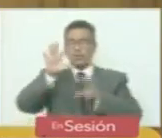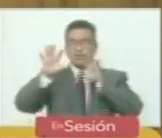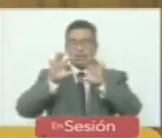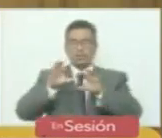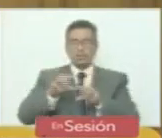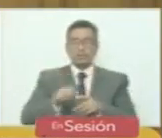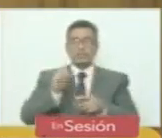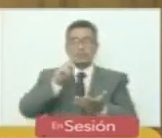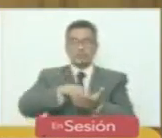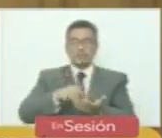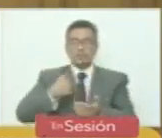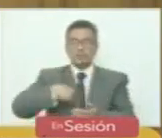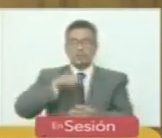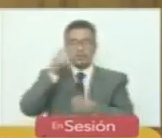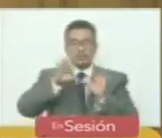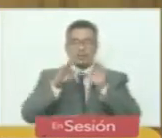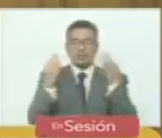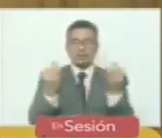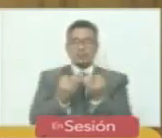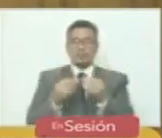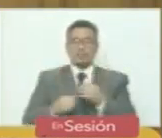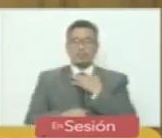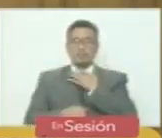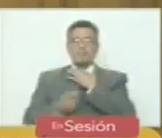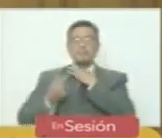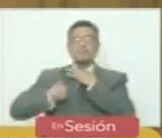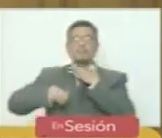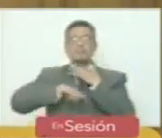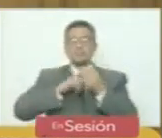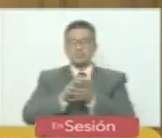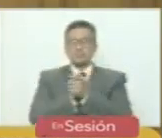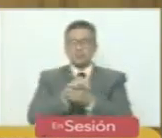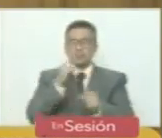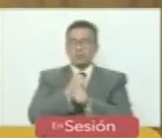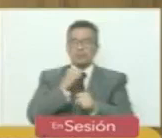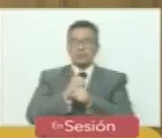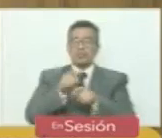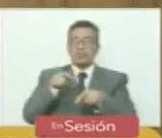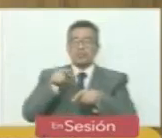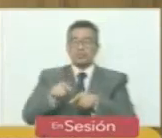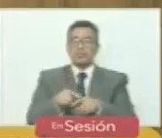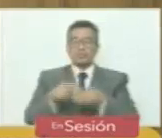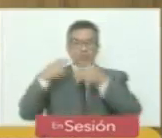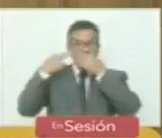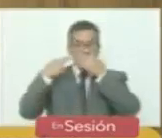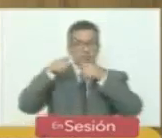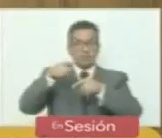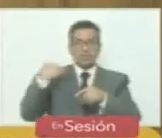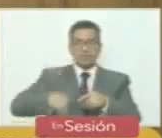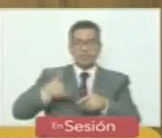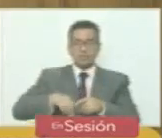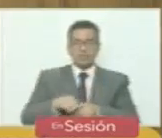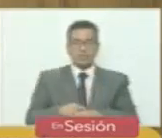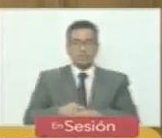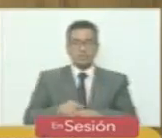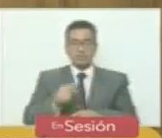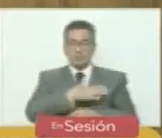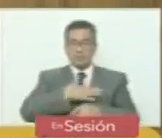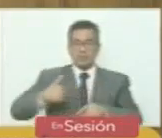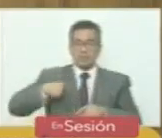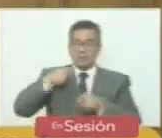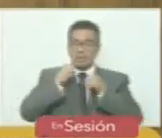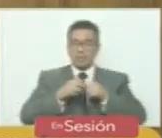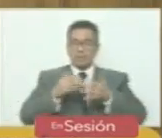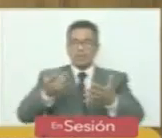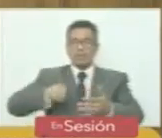manera particular a sus familias. A nuestros camaradas de trabajo que se encuentran secuestrados en Argentina, queremos hacer